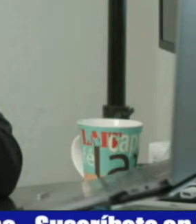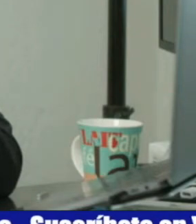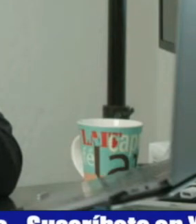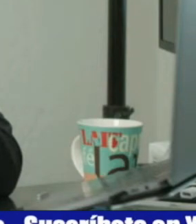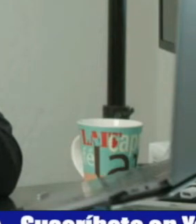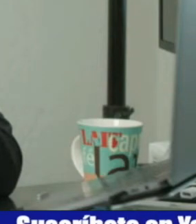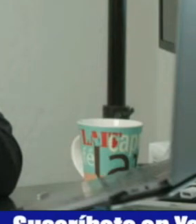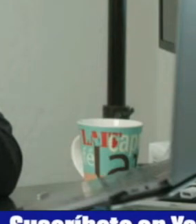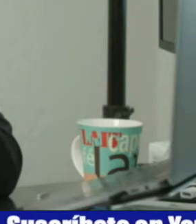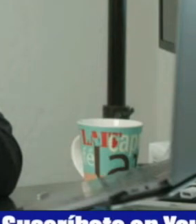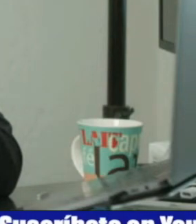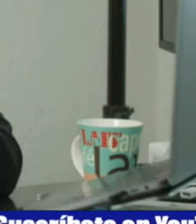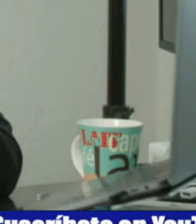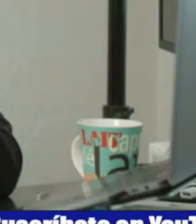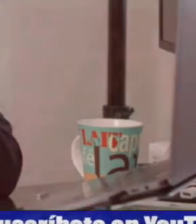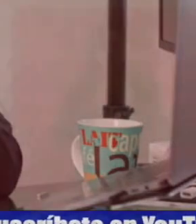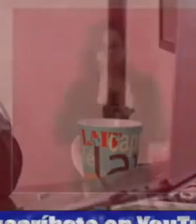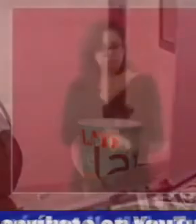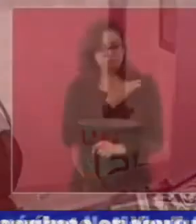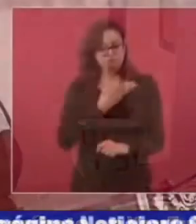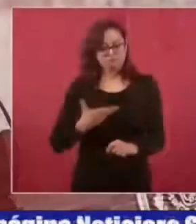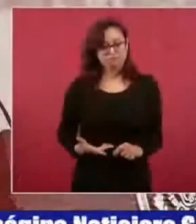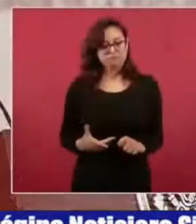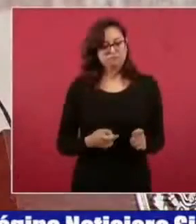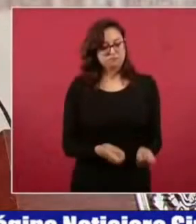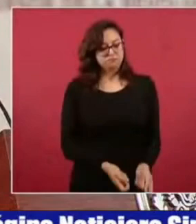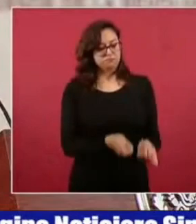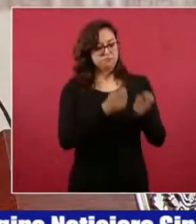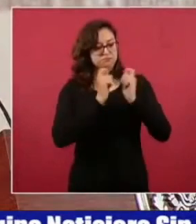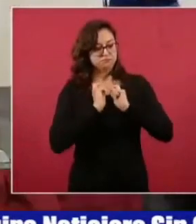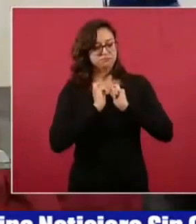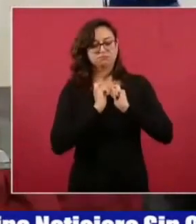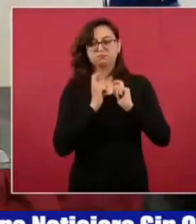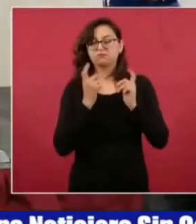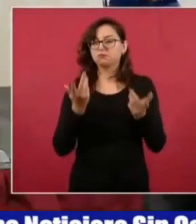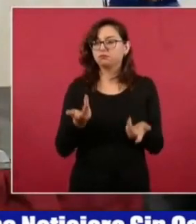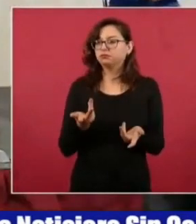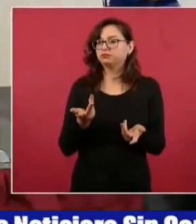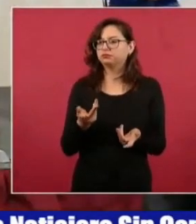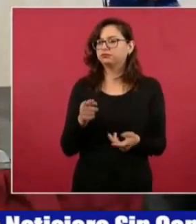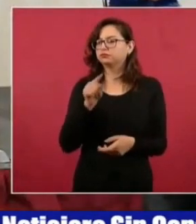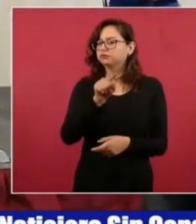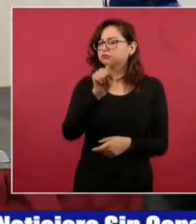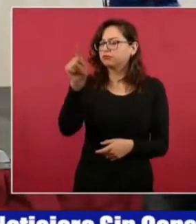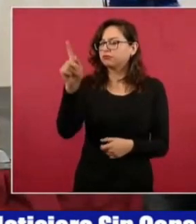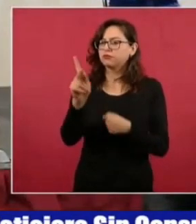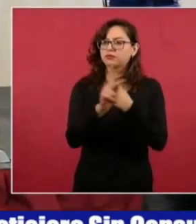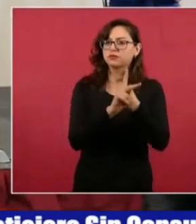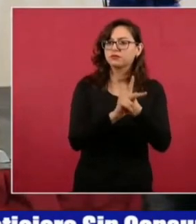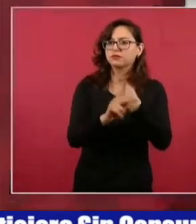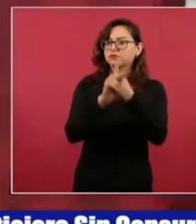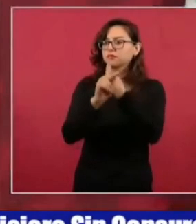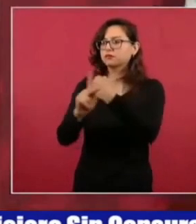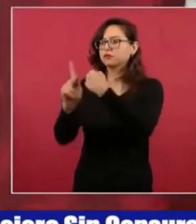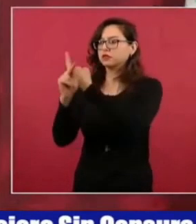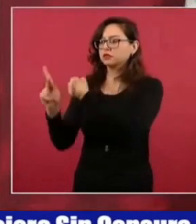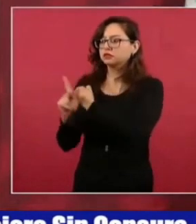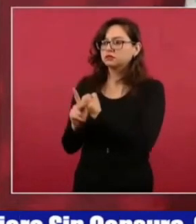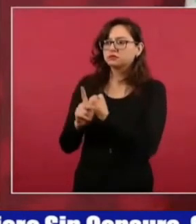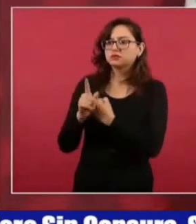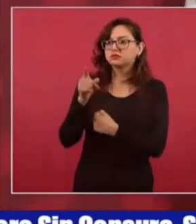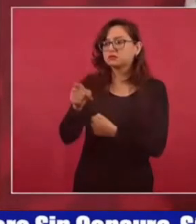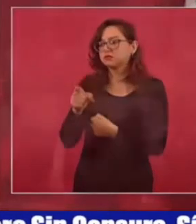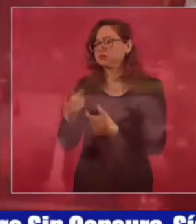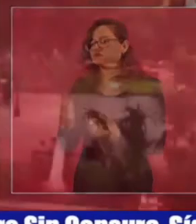Obrador. Nos necesita a todos, porque hay muchas cosas que fallan en México y que quizás en otros países no fallan